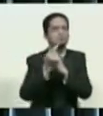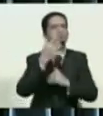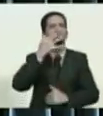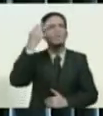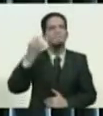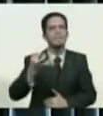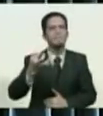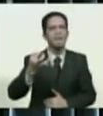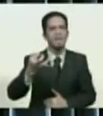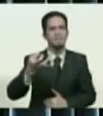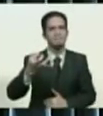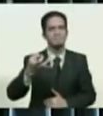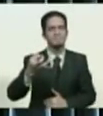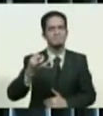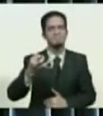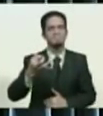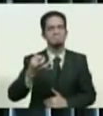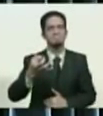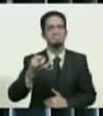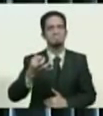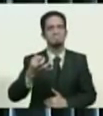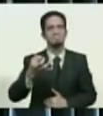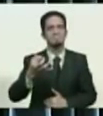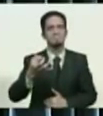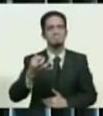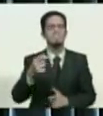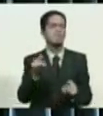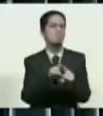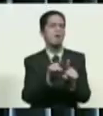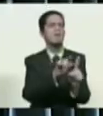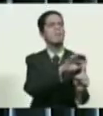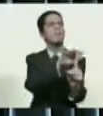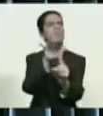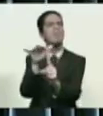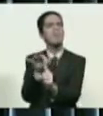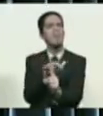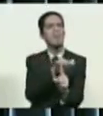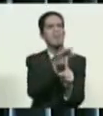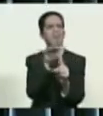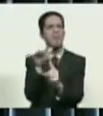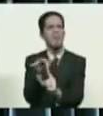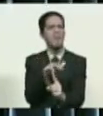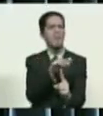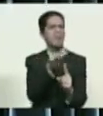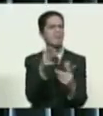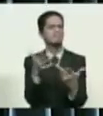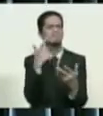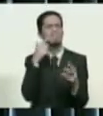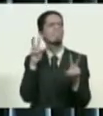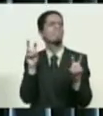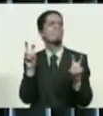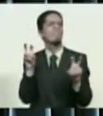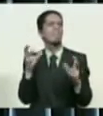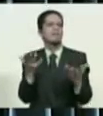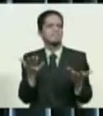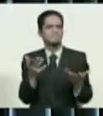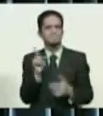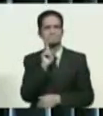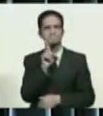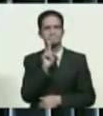que continúen insistiendo en la tesis del supuesto atentado o en la tesis de